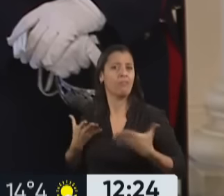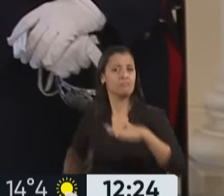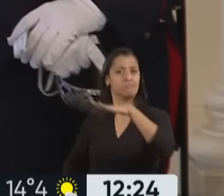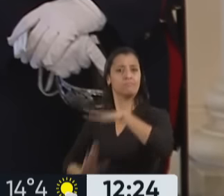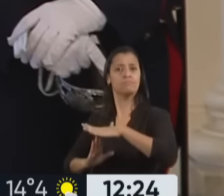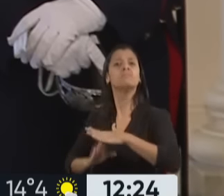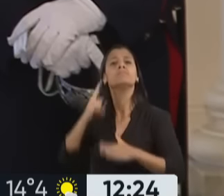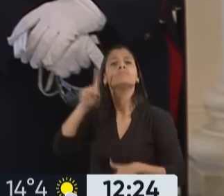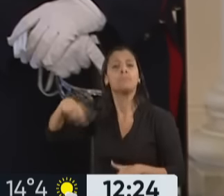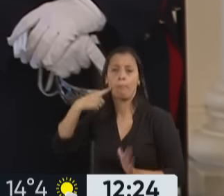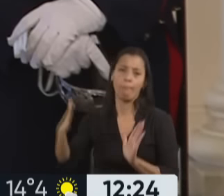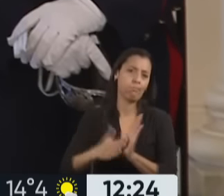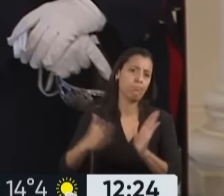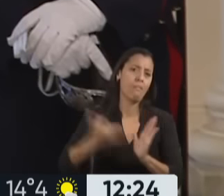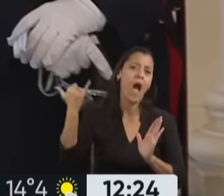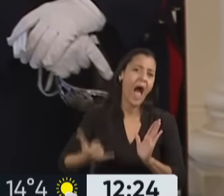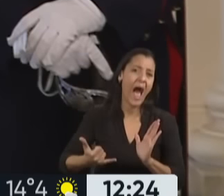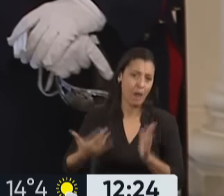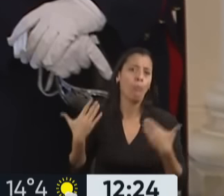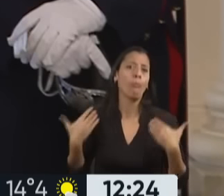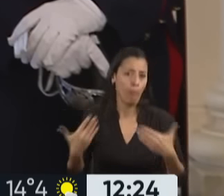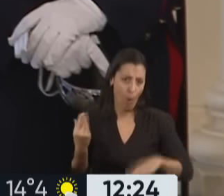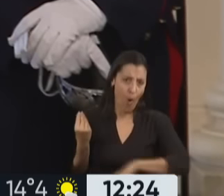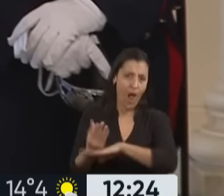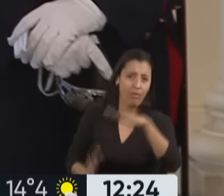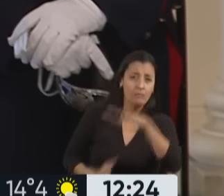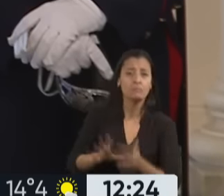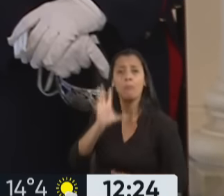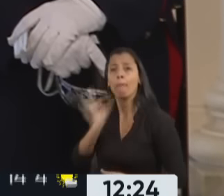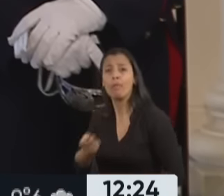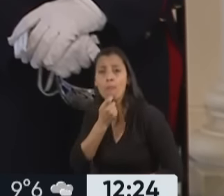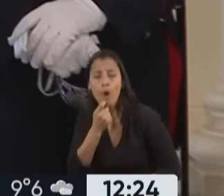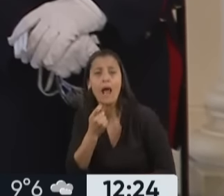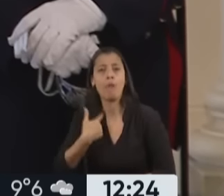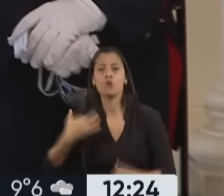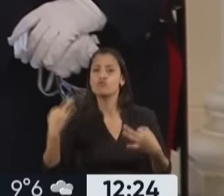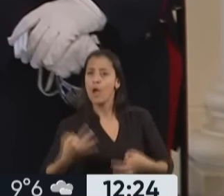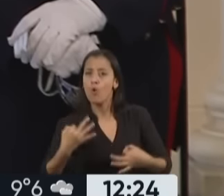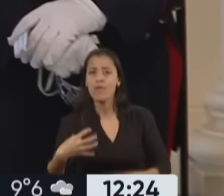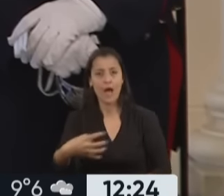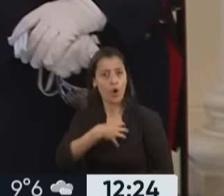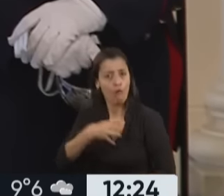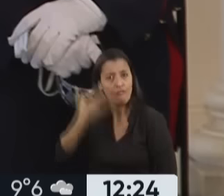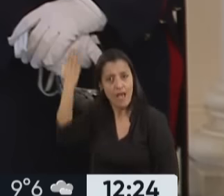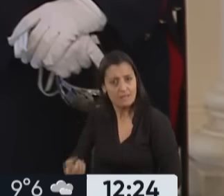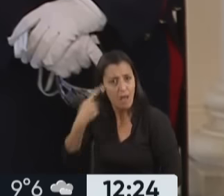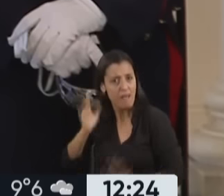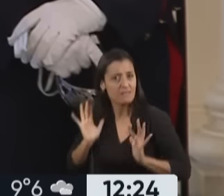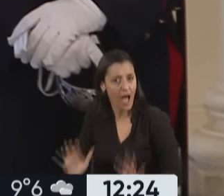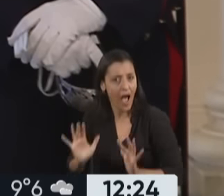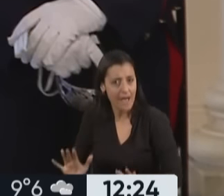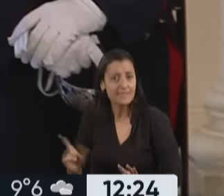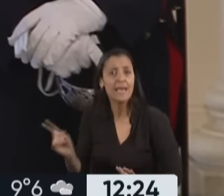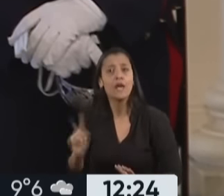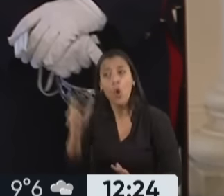demostró tener las condiciones para hacerlo, tales como la seguridad y la confianza de considerarse como tal. Él no